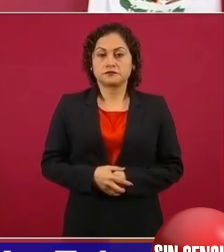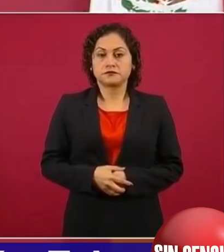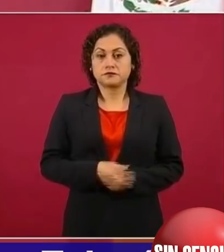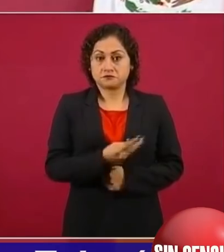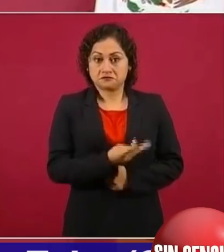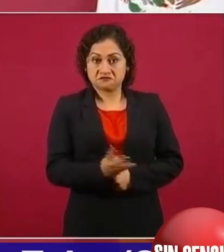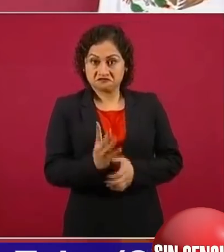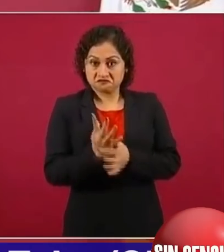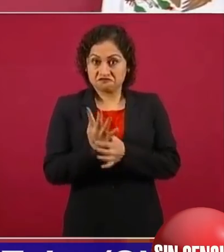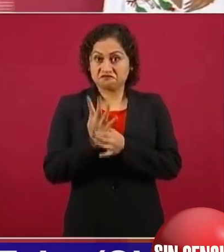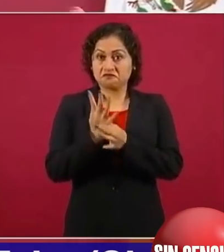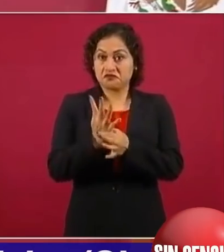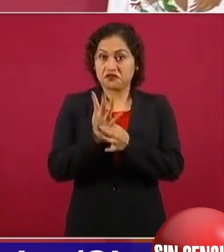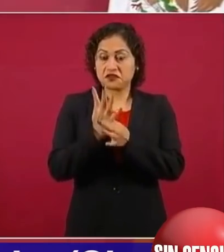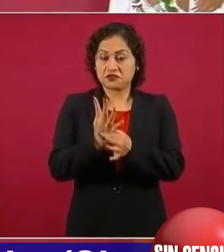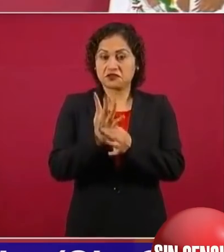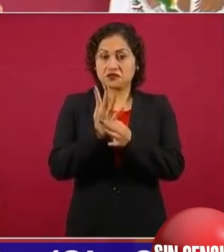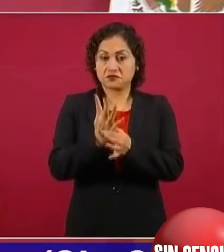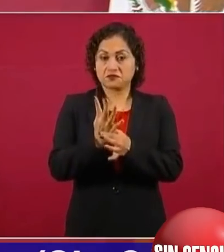pues es un gobierno